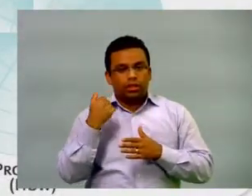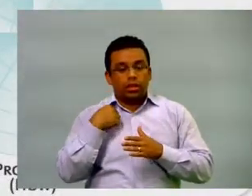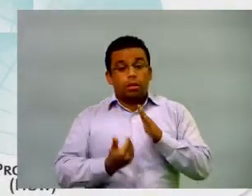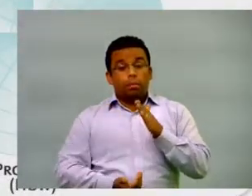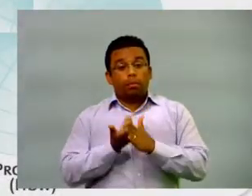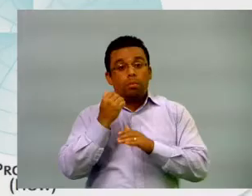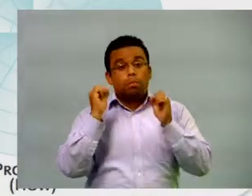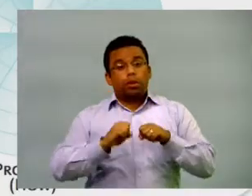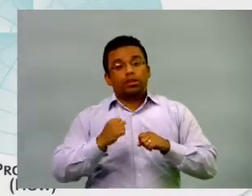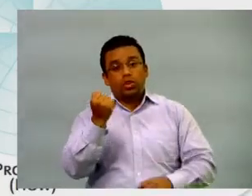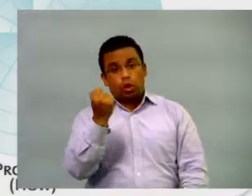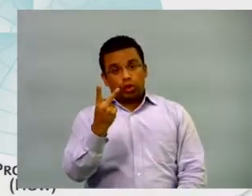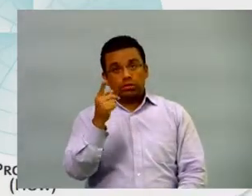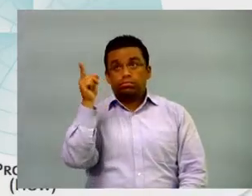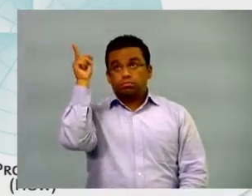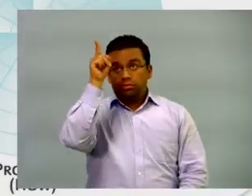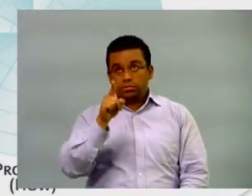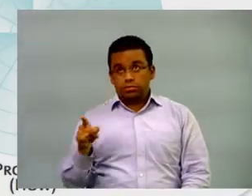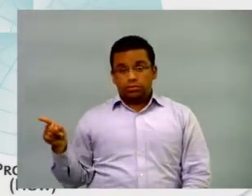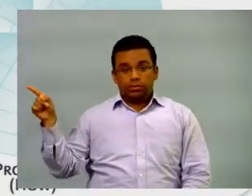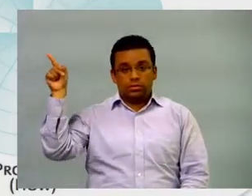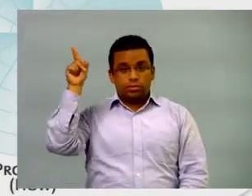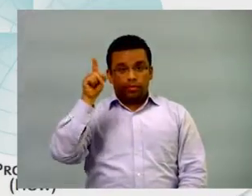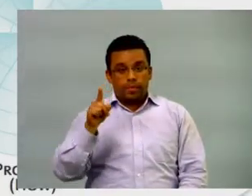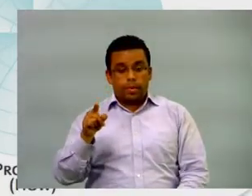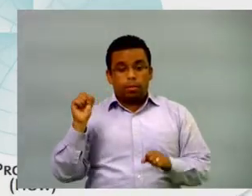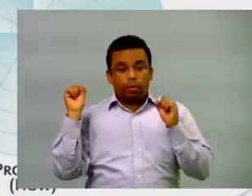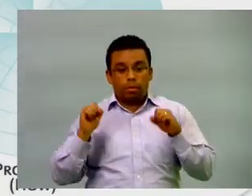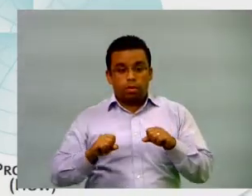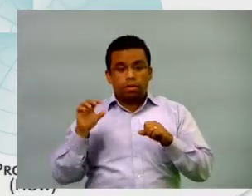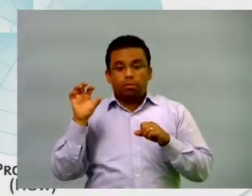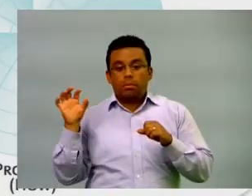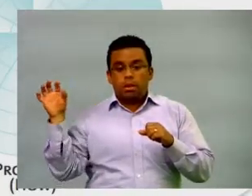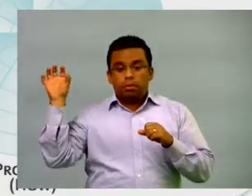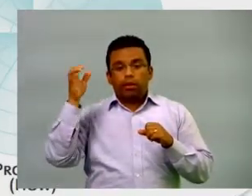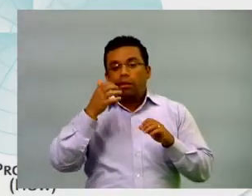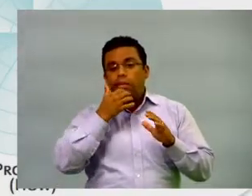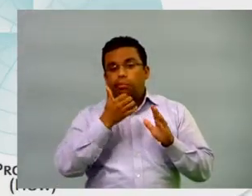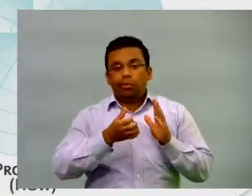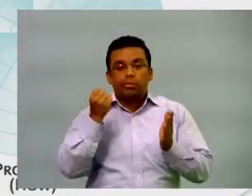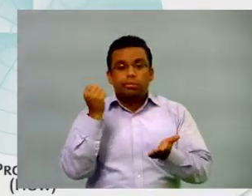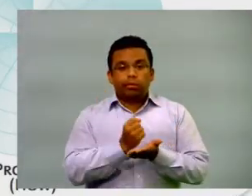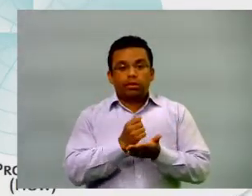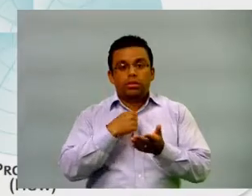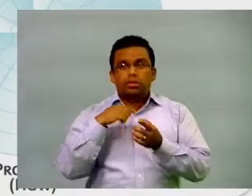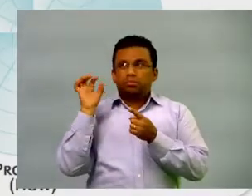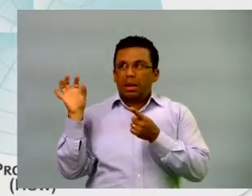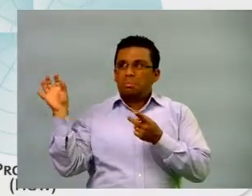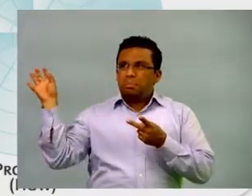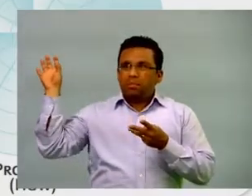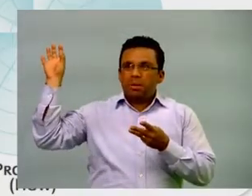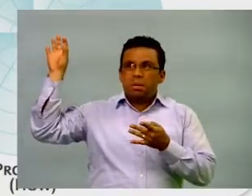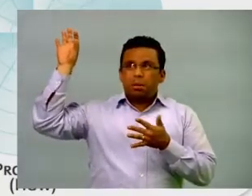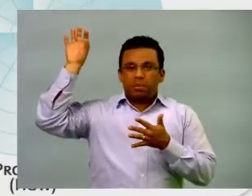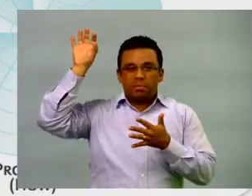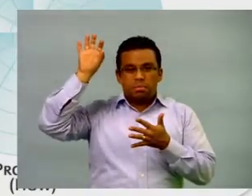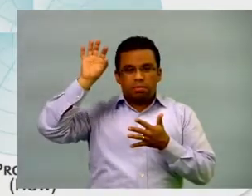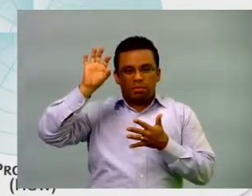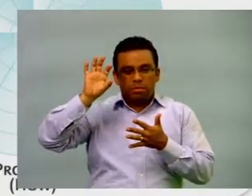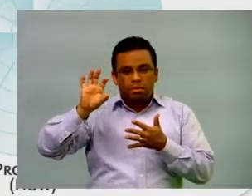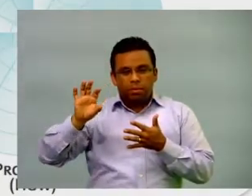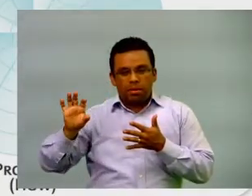12 maneras diferentes, a través de la marca, a través de las plataformas, de las soluciones, de la captura de valor o de la